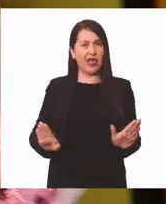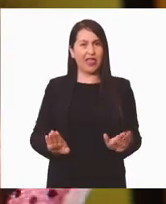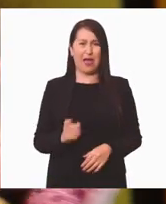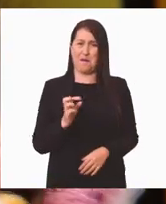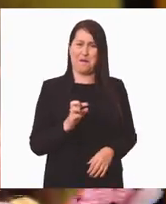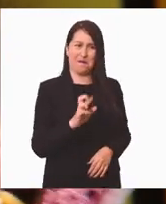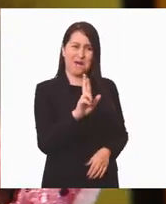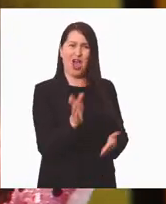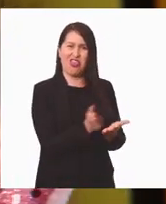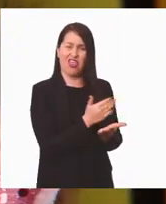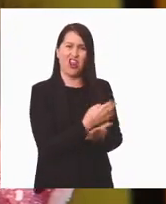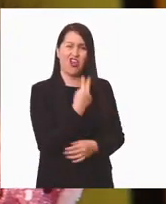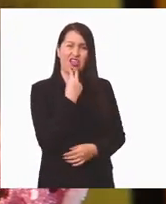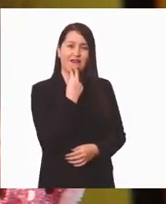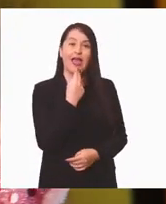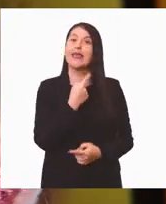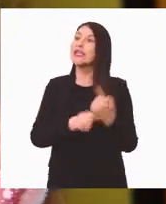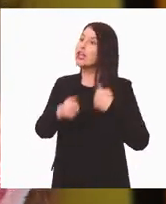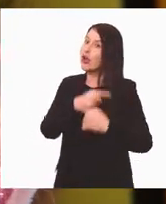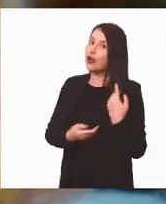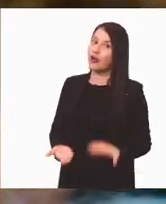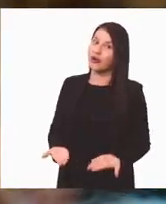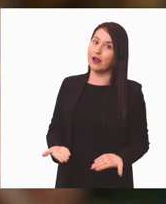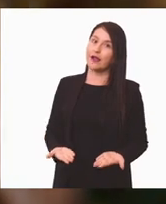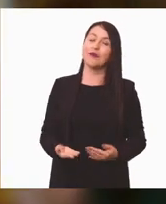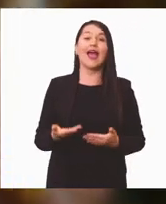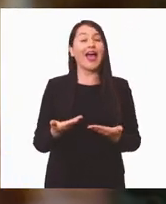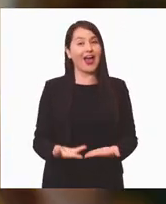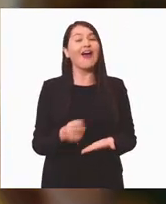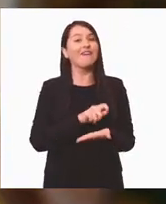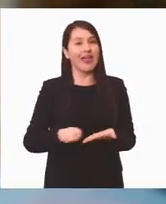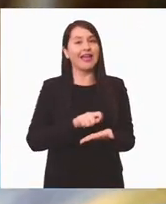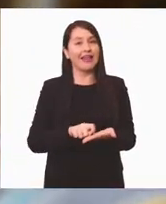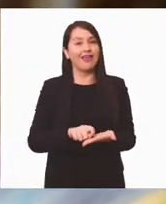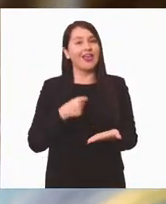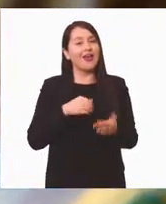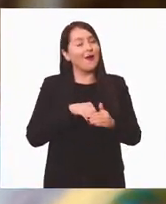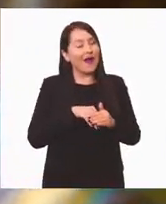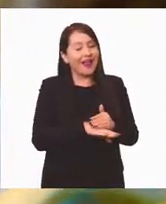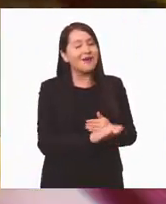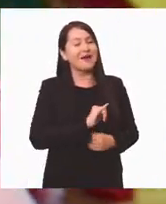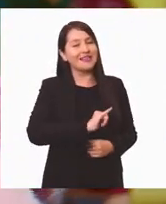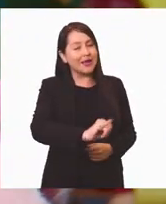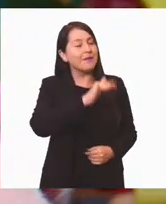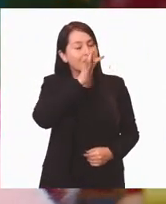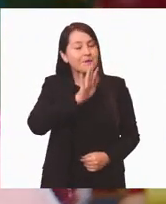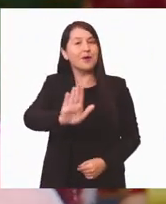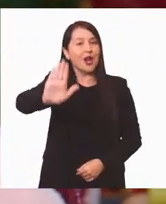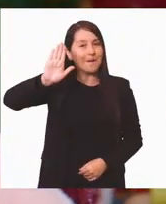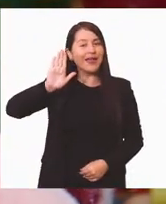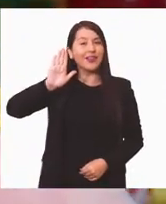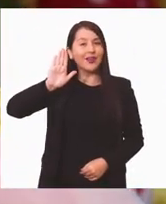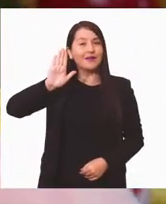de vida que he visto. ¡Bitácora! Ahora sí que voy a escribir y lo atesoraré por siempre. Lo prometo.